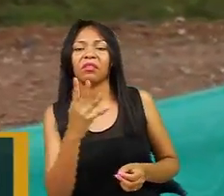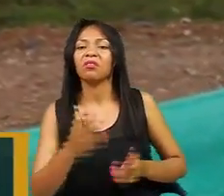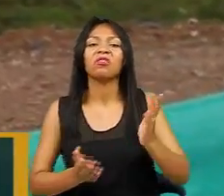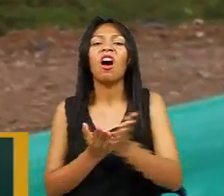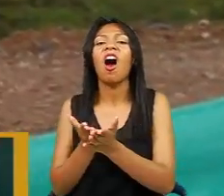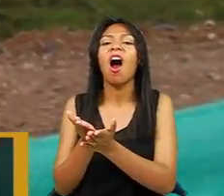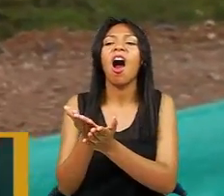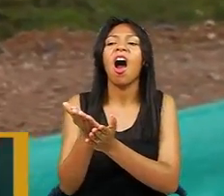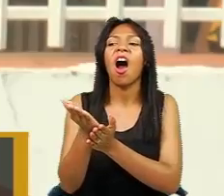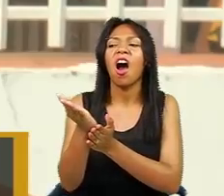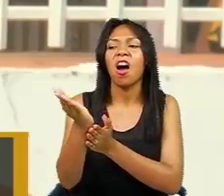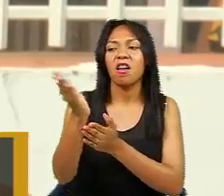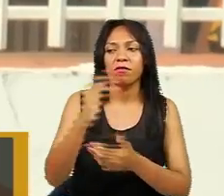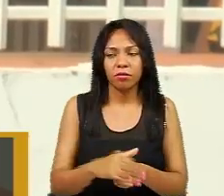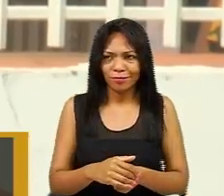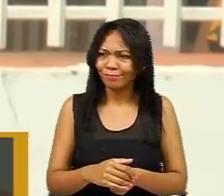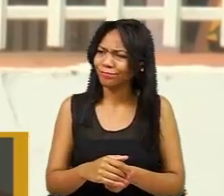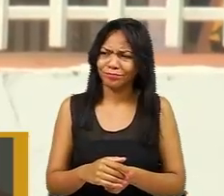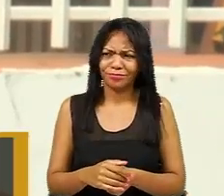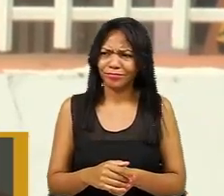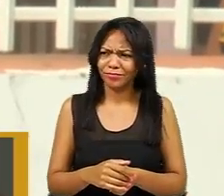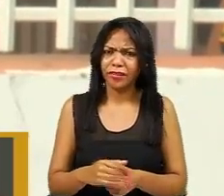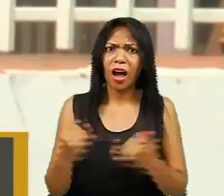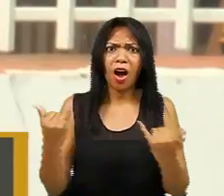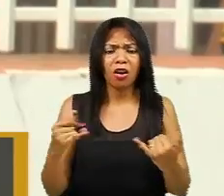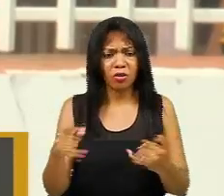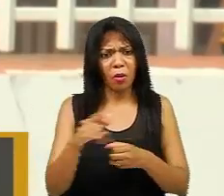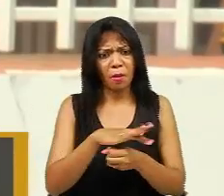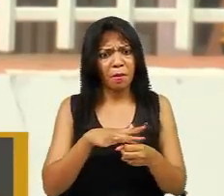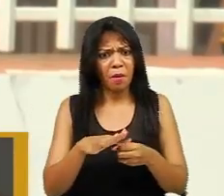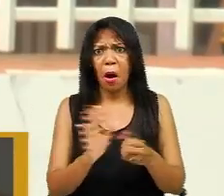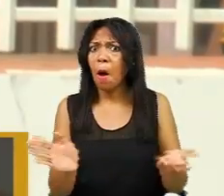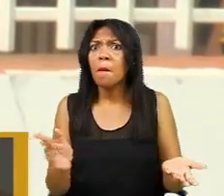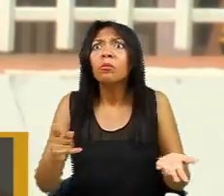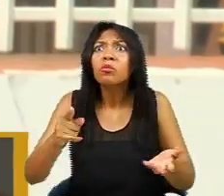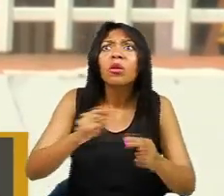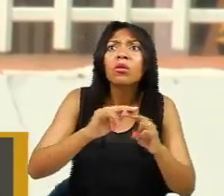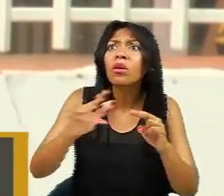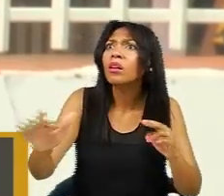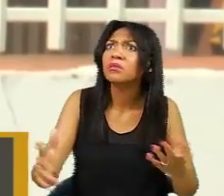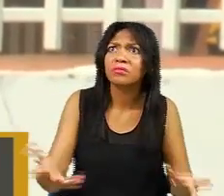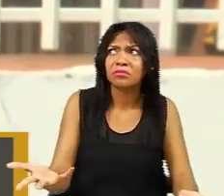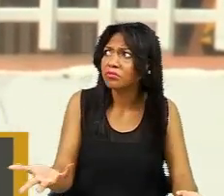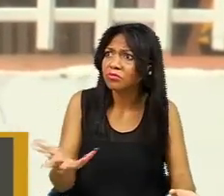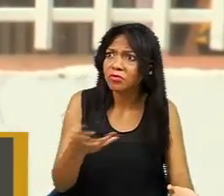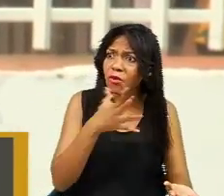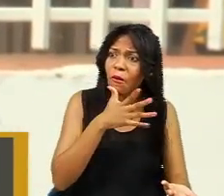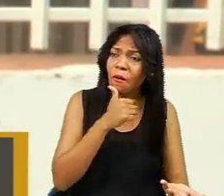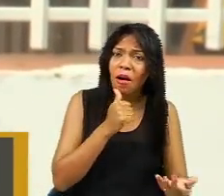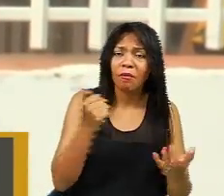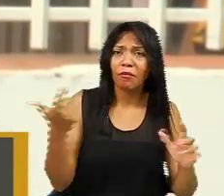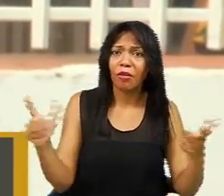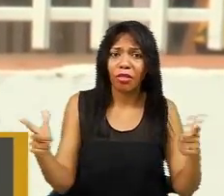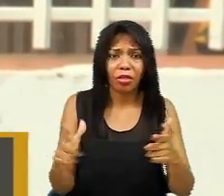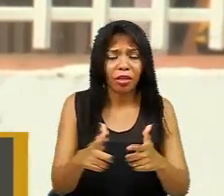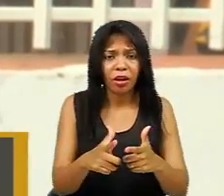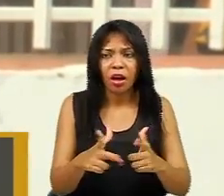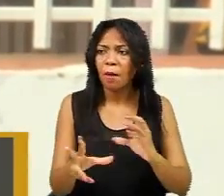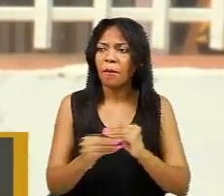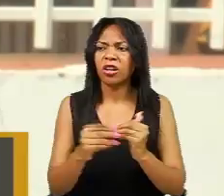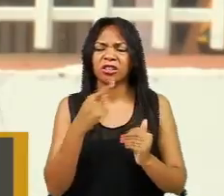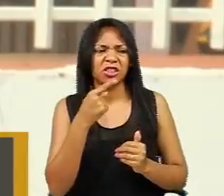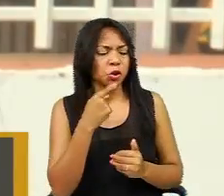arrojando escombros, y prácticamente ya nos cerró el barrio y aduce de que él es el dueño de todo ese terreno que está ahí, que es una zona